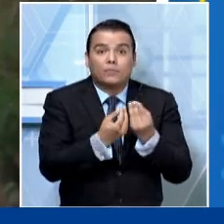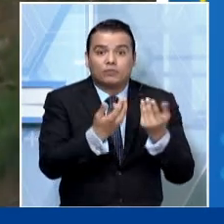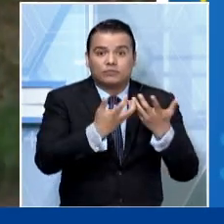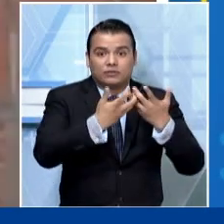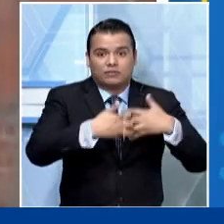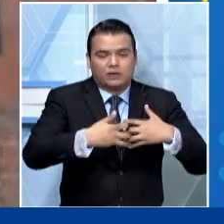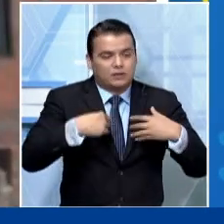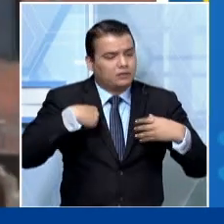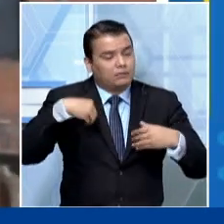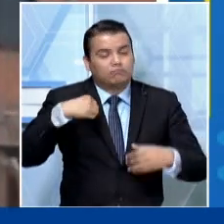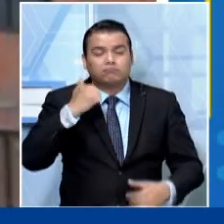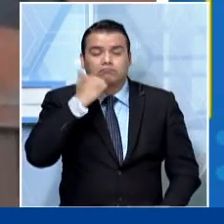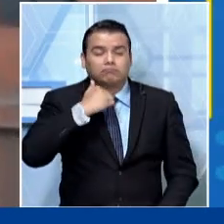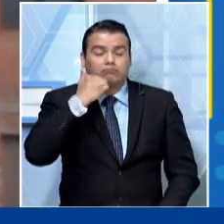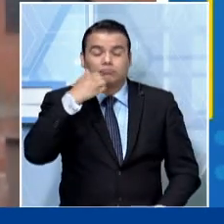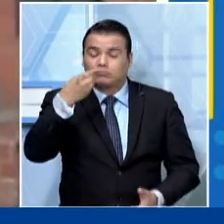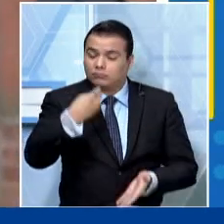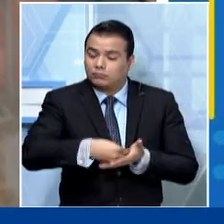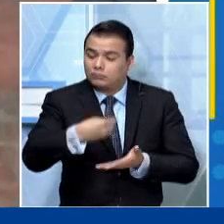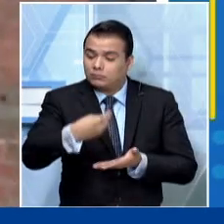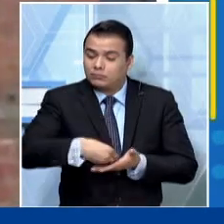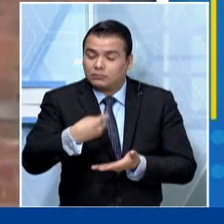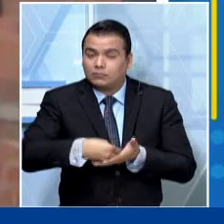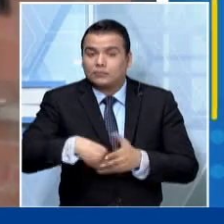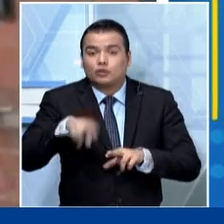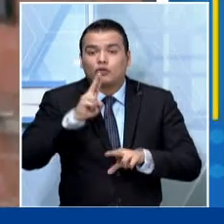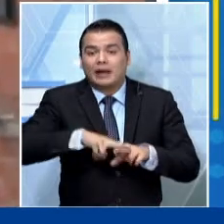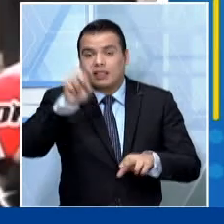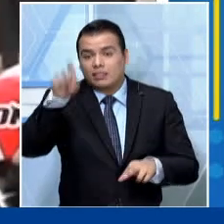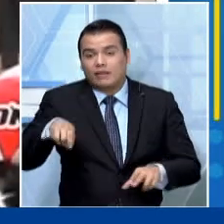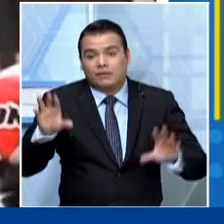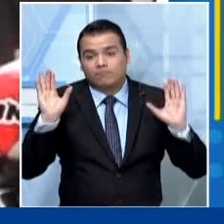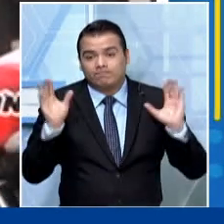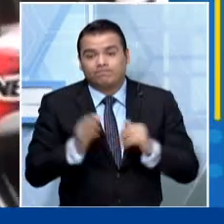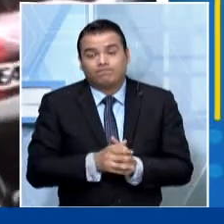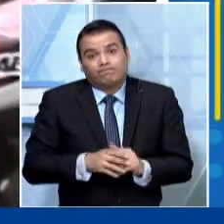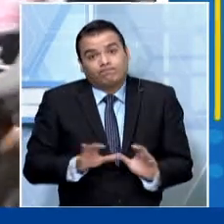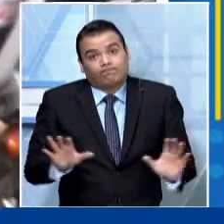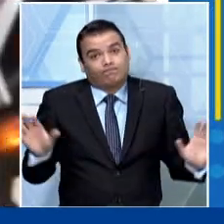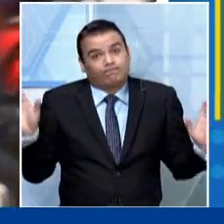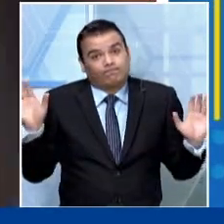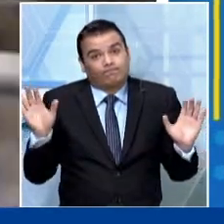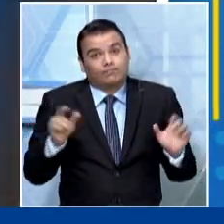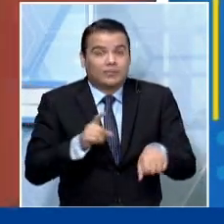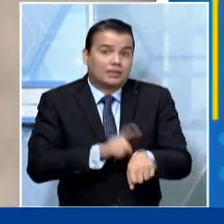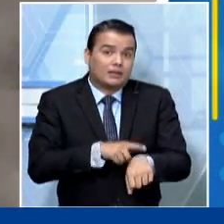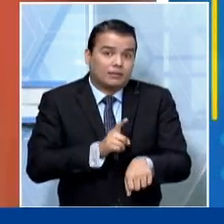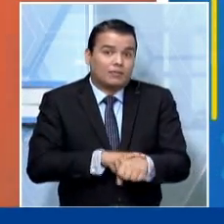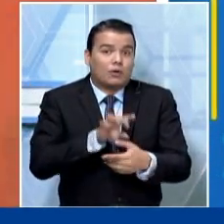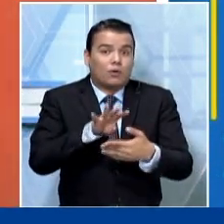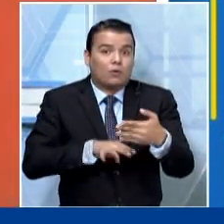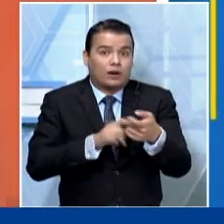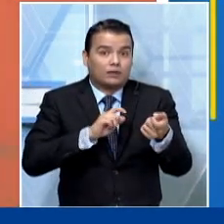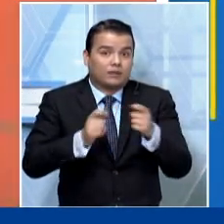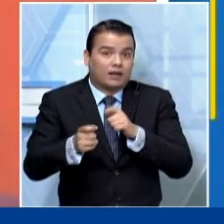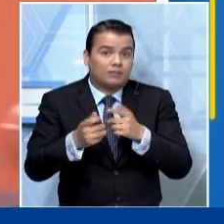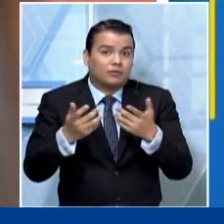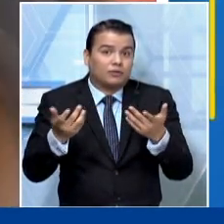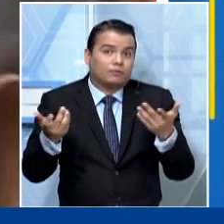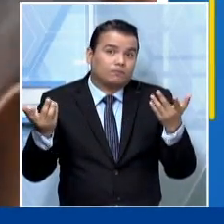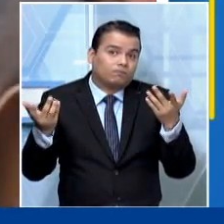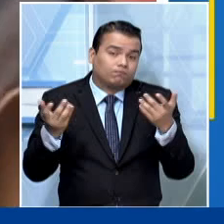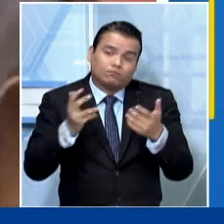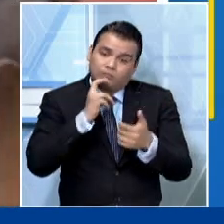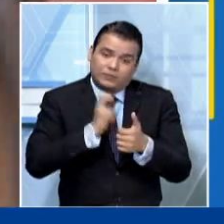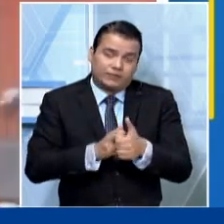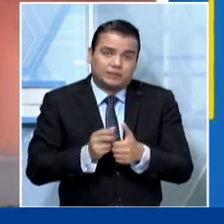no cede y sigue cobrando este alto costo de los pasajes. Dicen que la frecuencia de los horarios también es un grave problema.